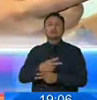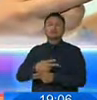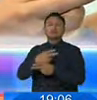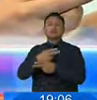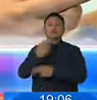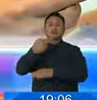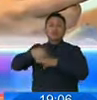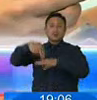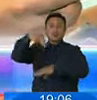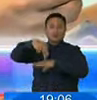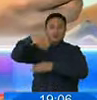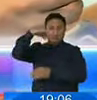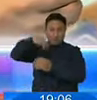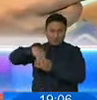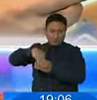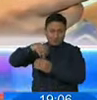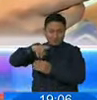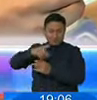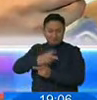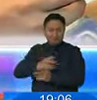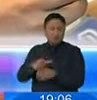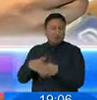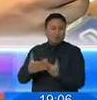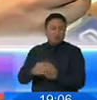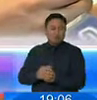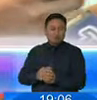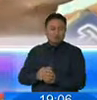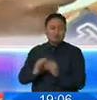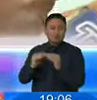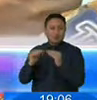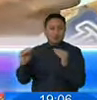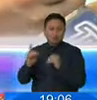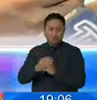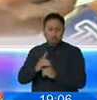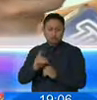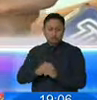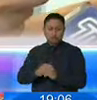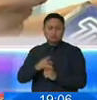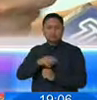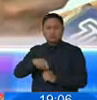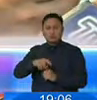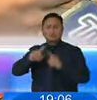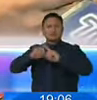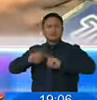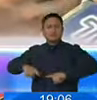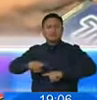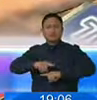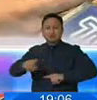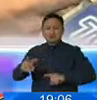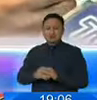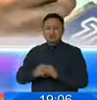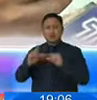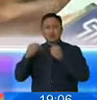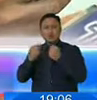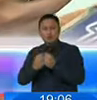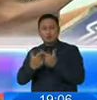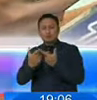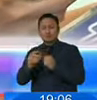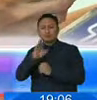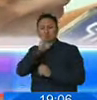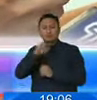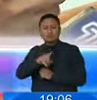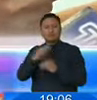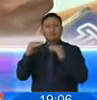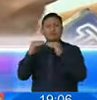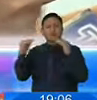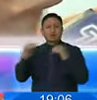consejo no homogéneo, sino un consejo muy heterogéneo de diferentes tendencias, que haya democracia,